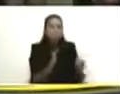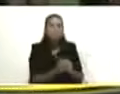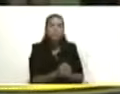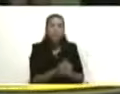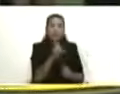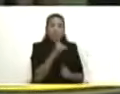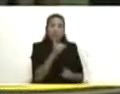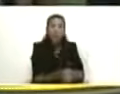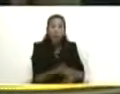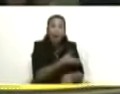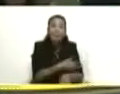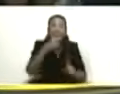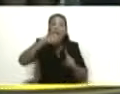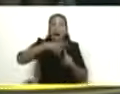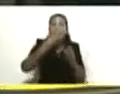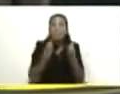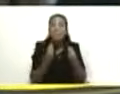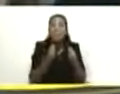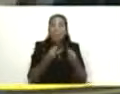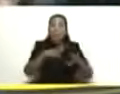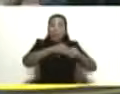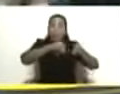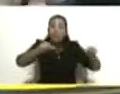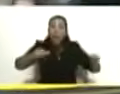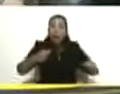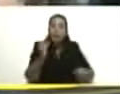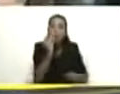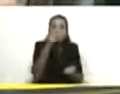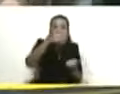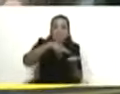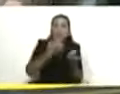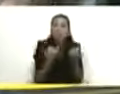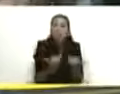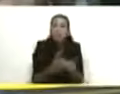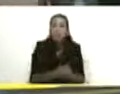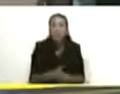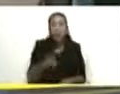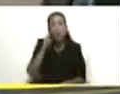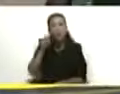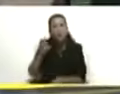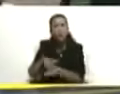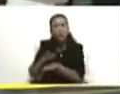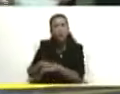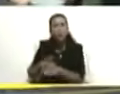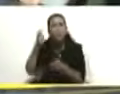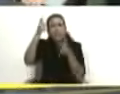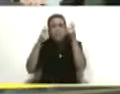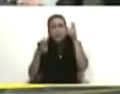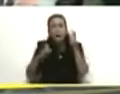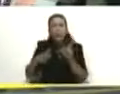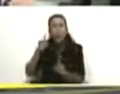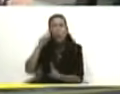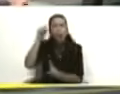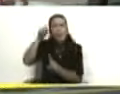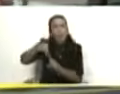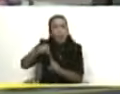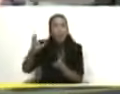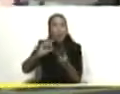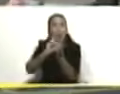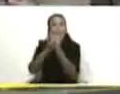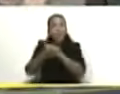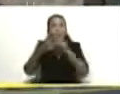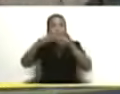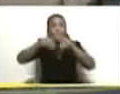tener información de la calidad de suelo de Venezuela. Bueno, fíjate que una de las grandes metas de nuestro comandante Chávez, convertir